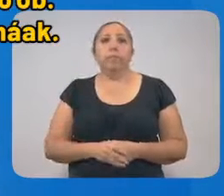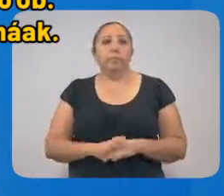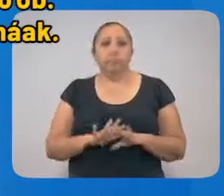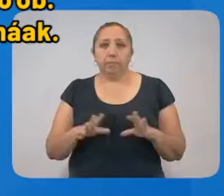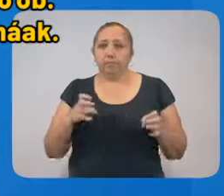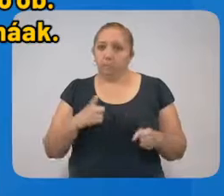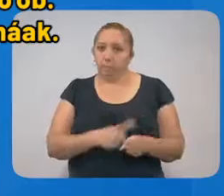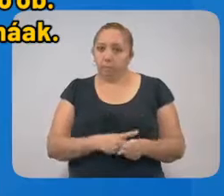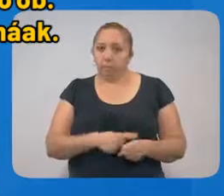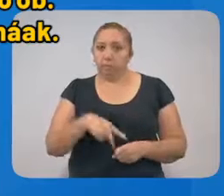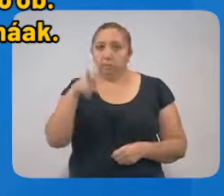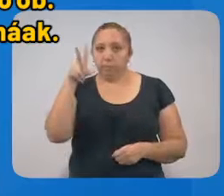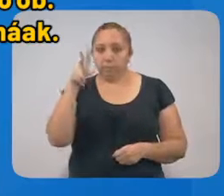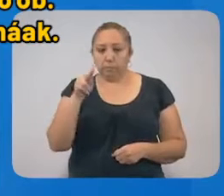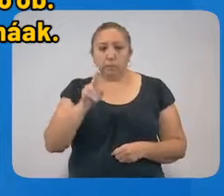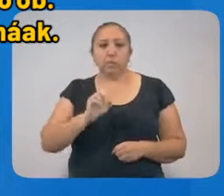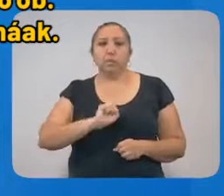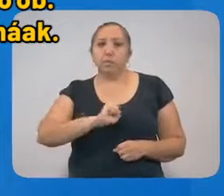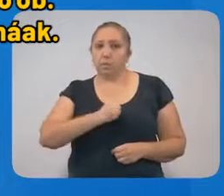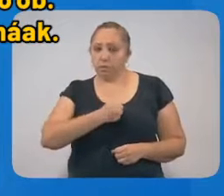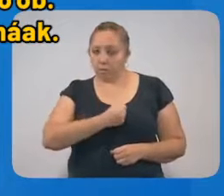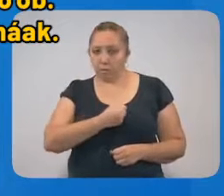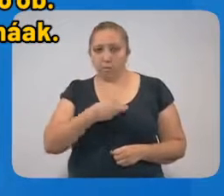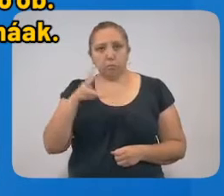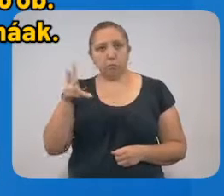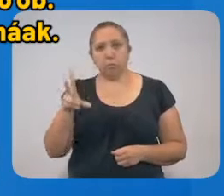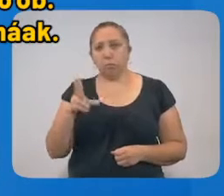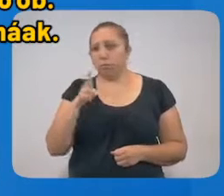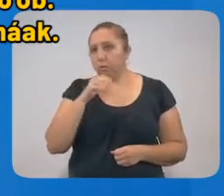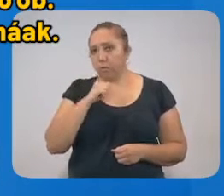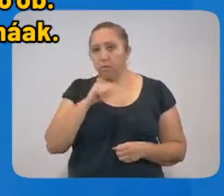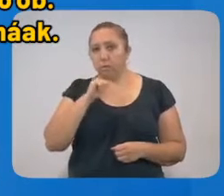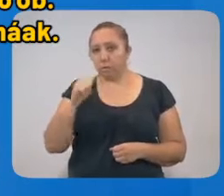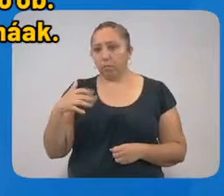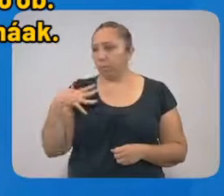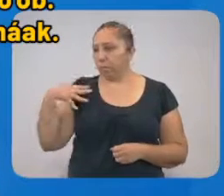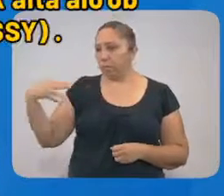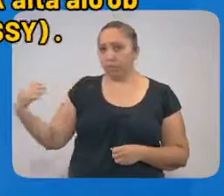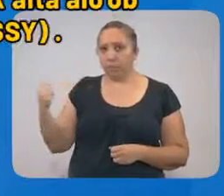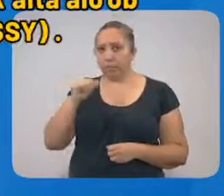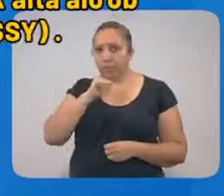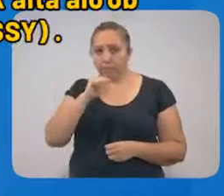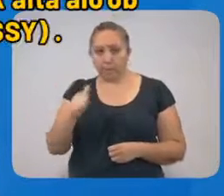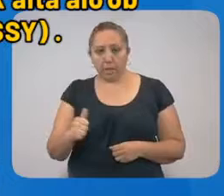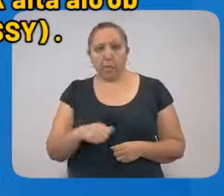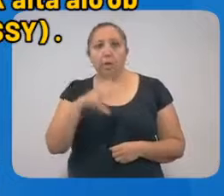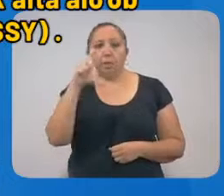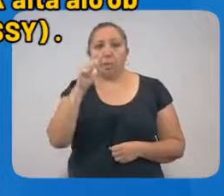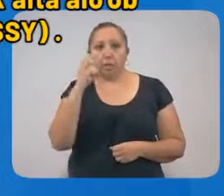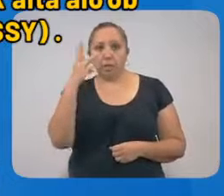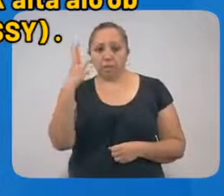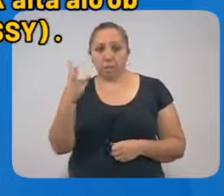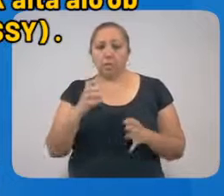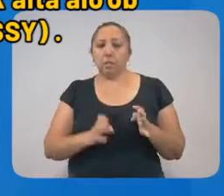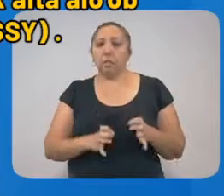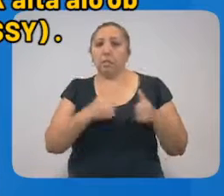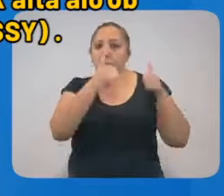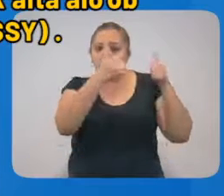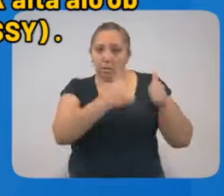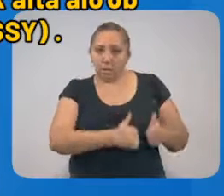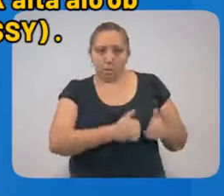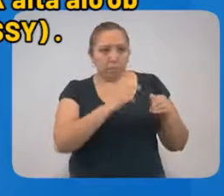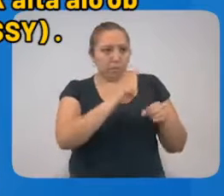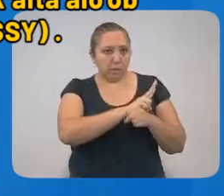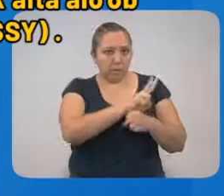casos confirmados, 80 ya se recuperaron, no presentan síntomas ni pueden contagiar. 23 están estables, aislados